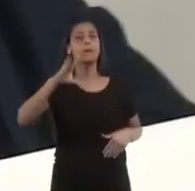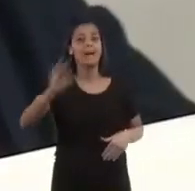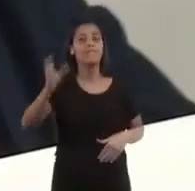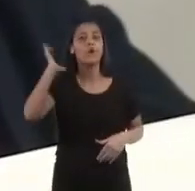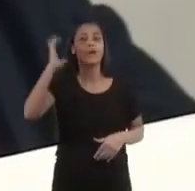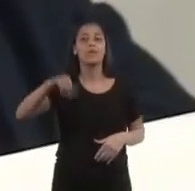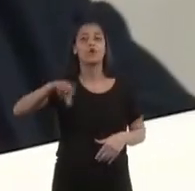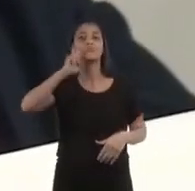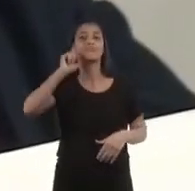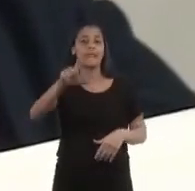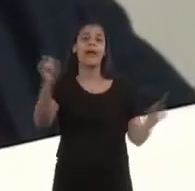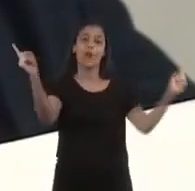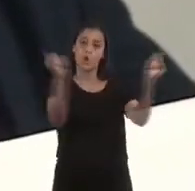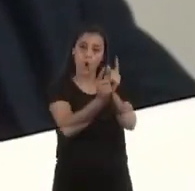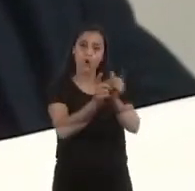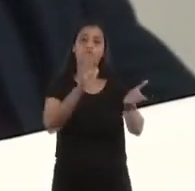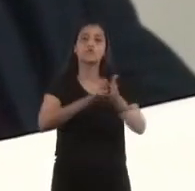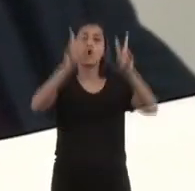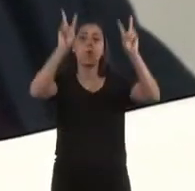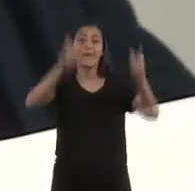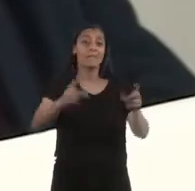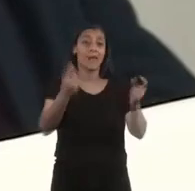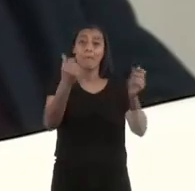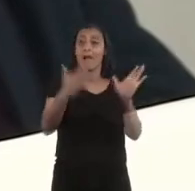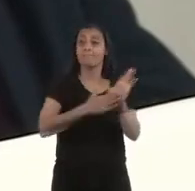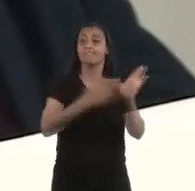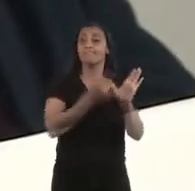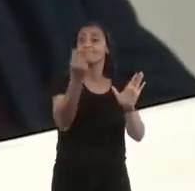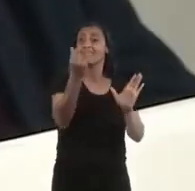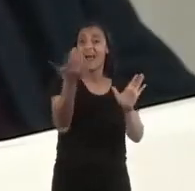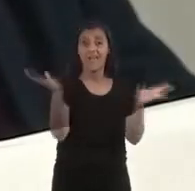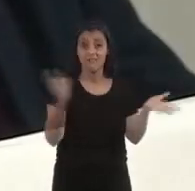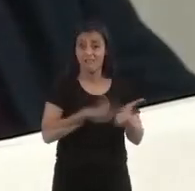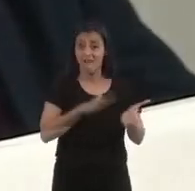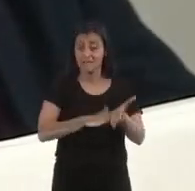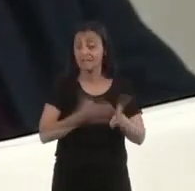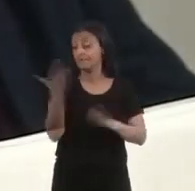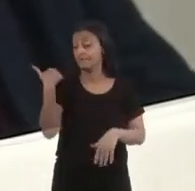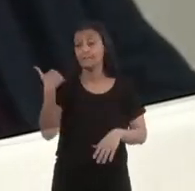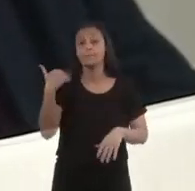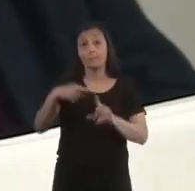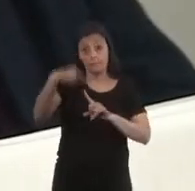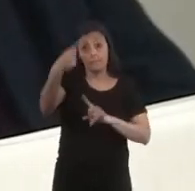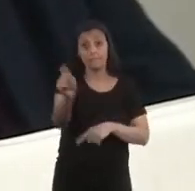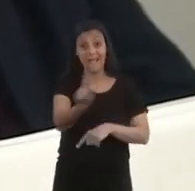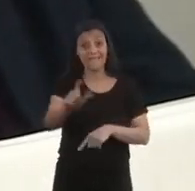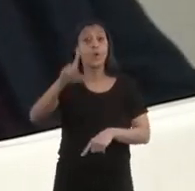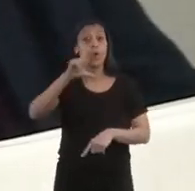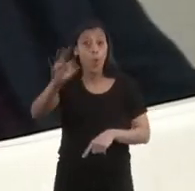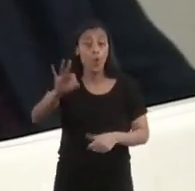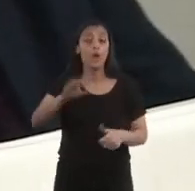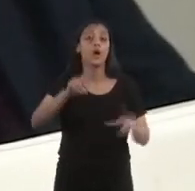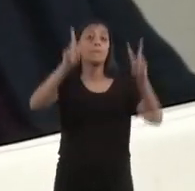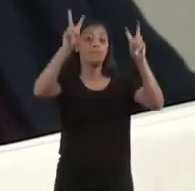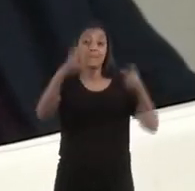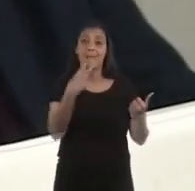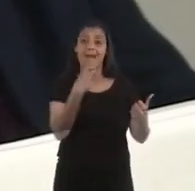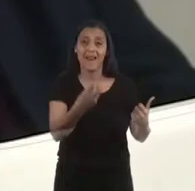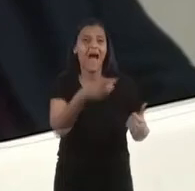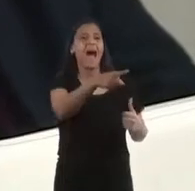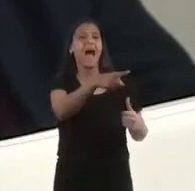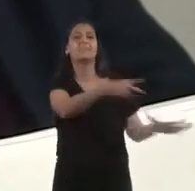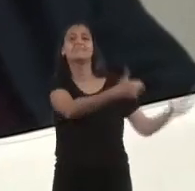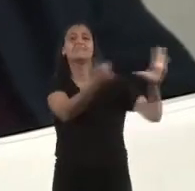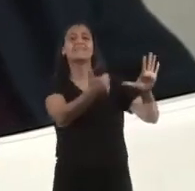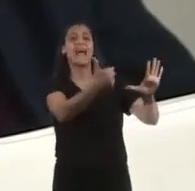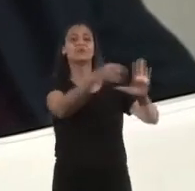Continental. Breve, sobre el tema de tarifas. En julio, tarifas energéticas... porque estaba secto vos, quedabas